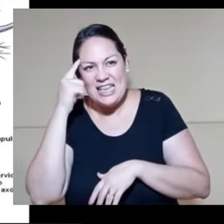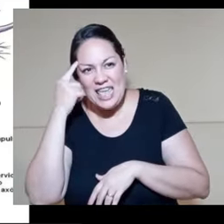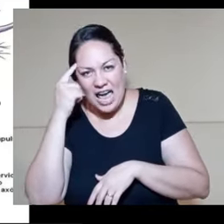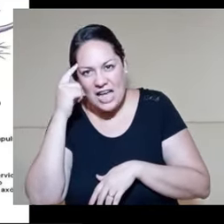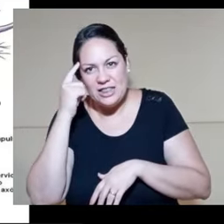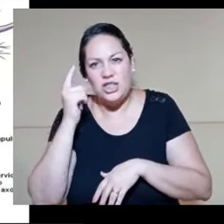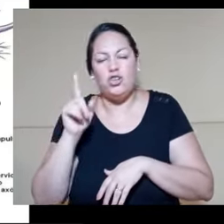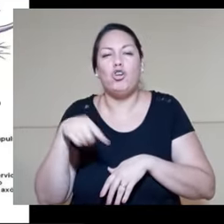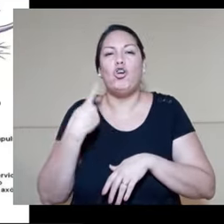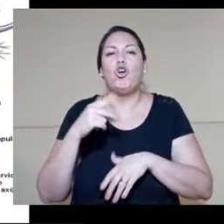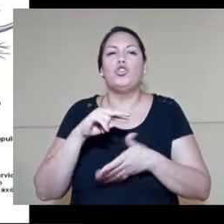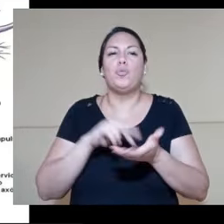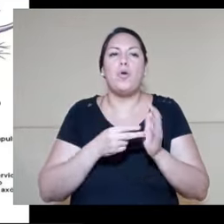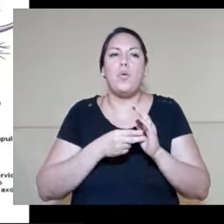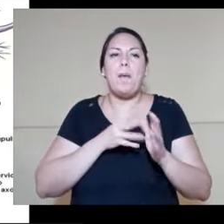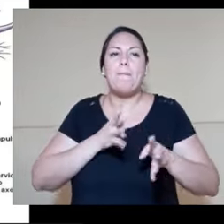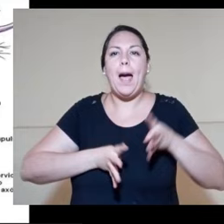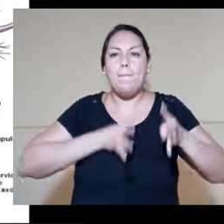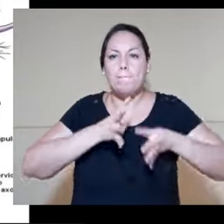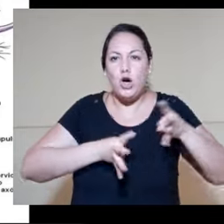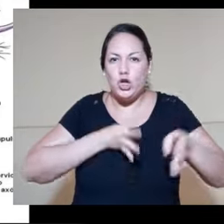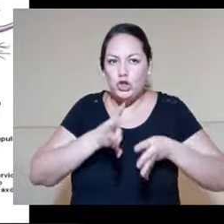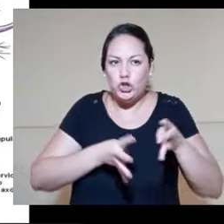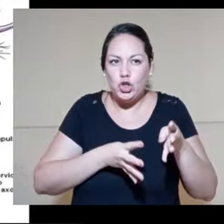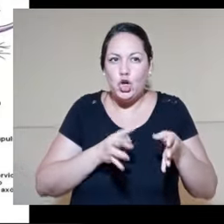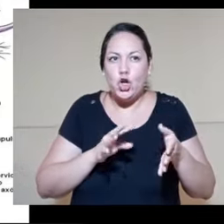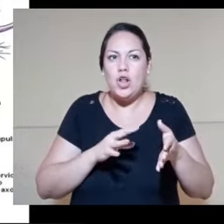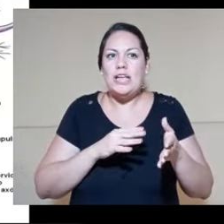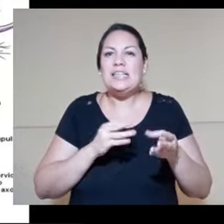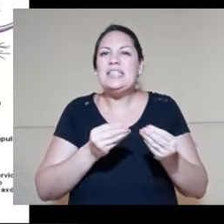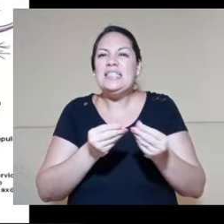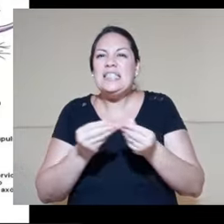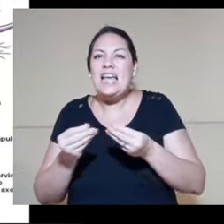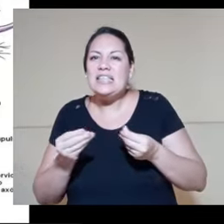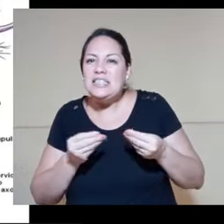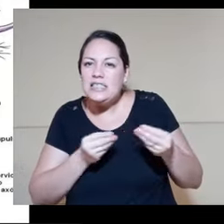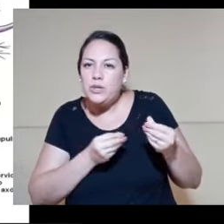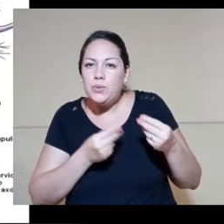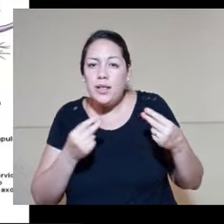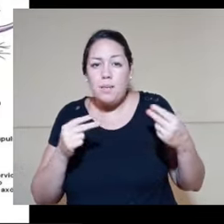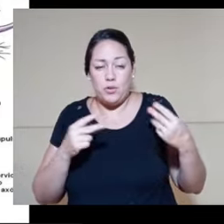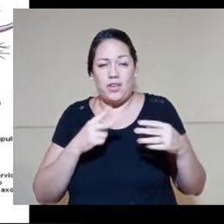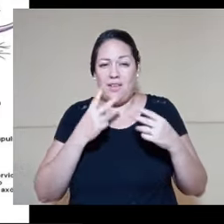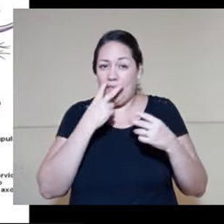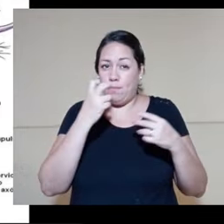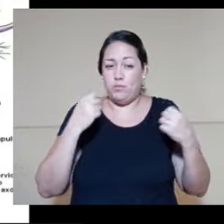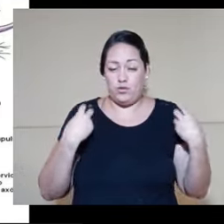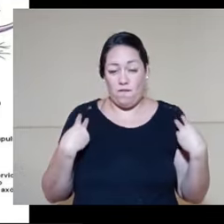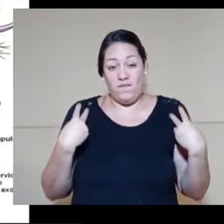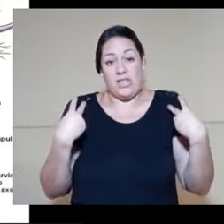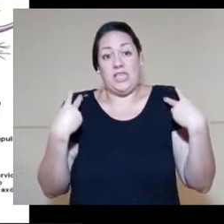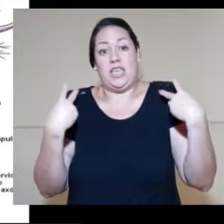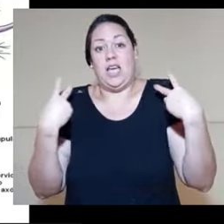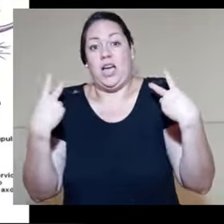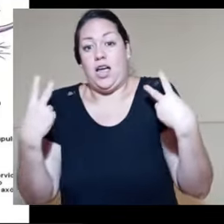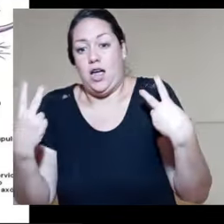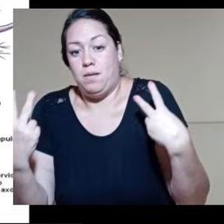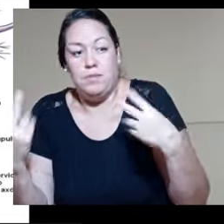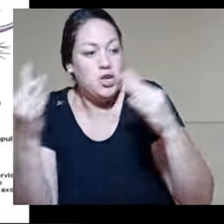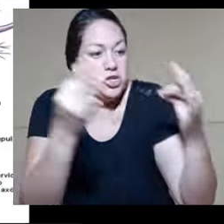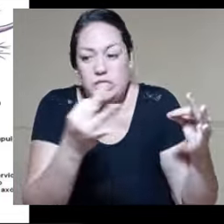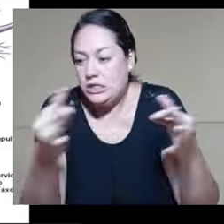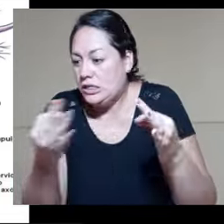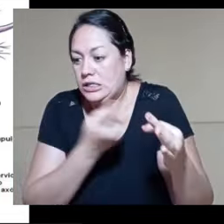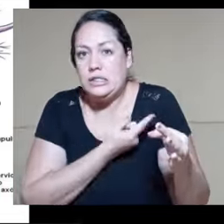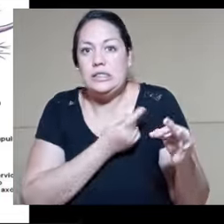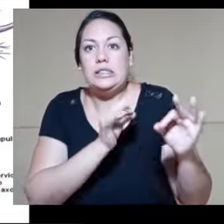trastornos psiquiátricos, a veces trastornos motores, problemas en la sensibilidad, porque viaja el impulso pero